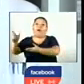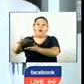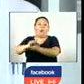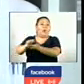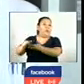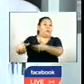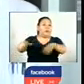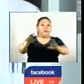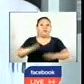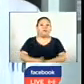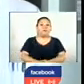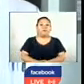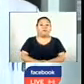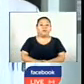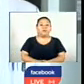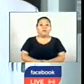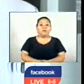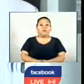y privadas.